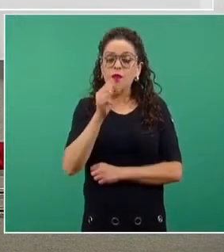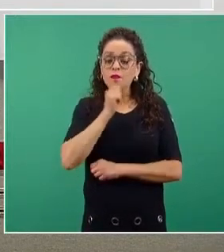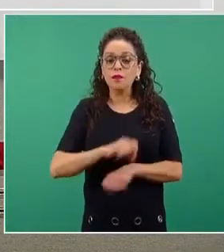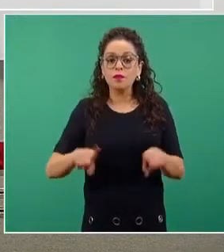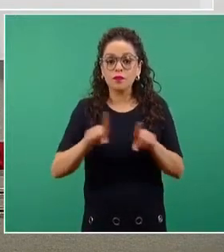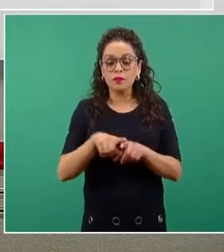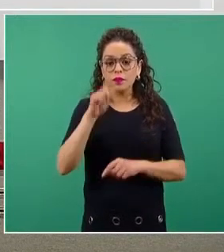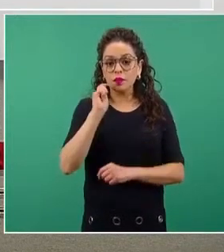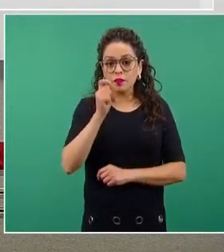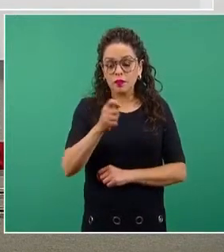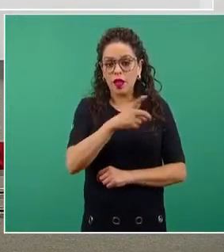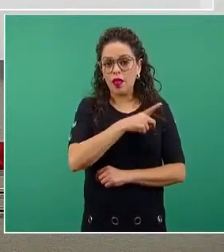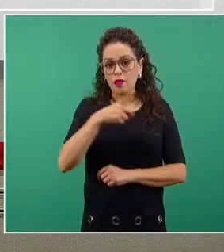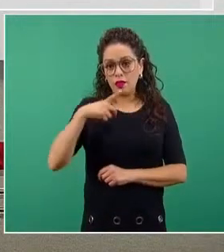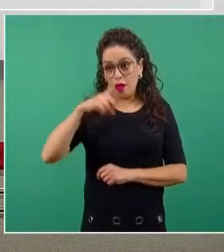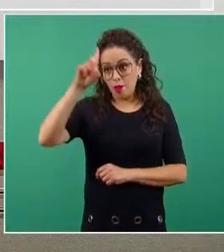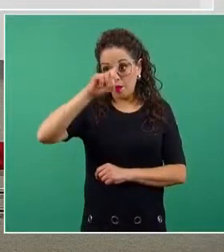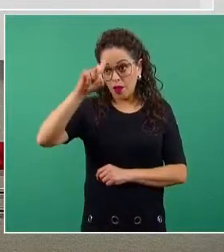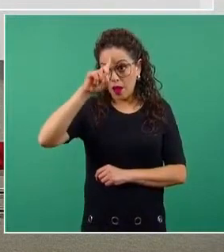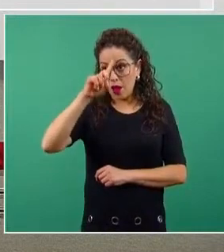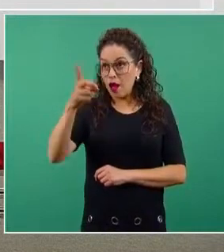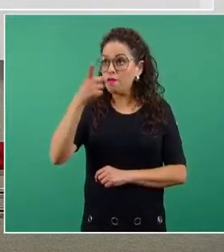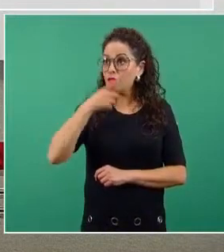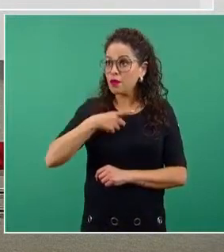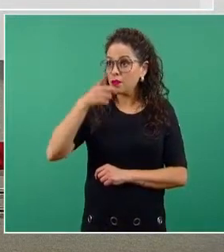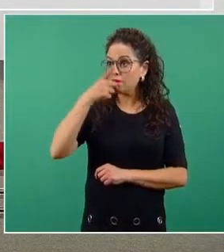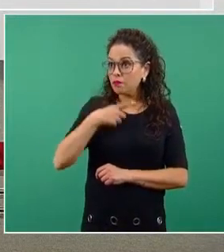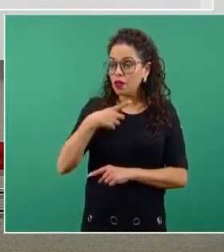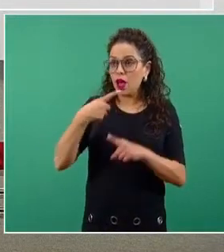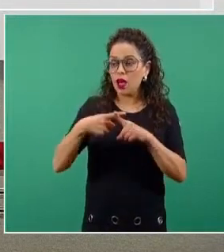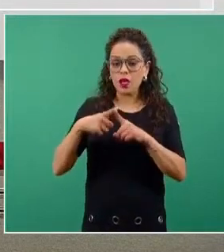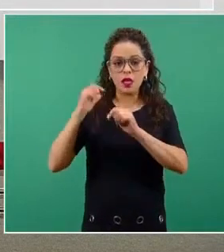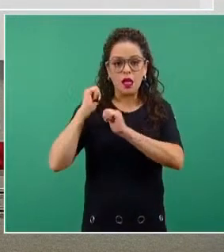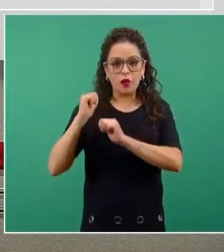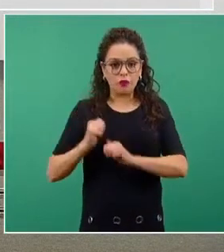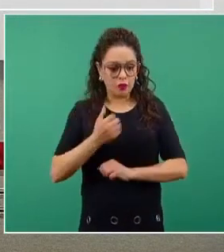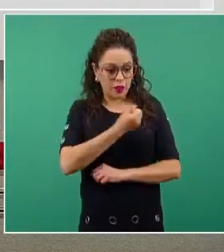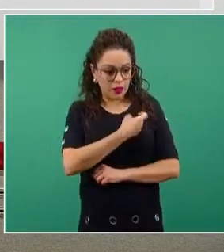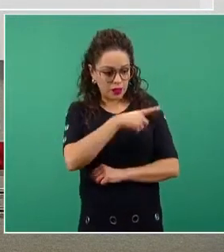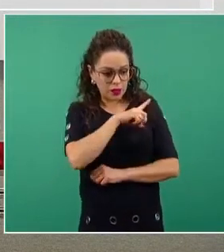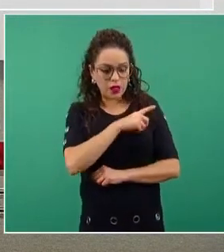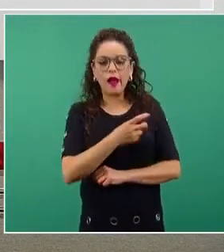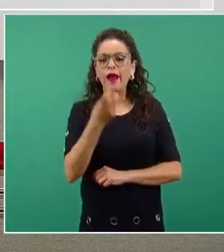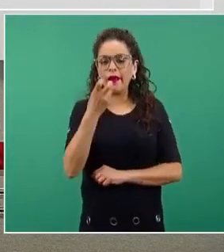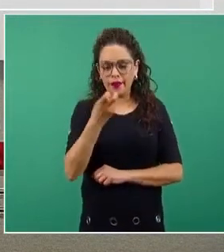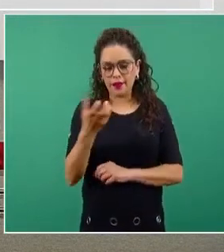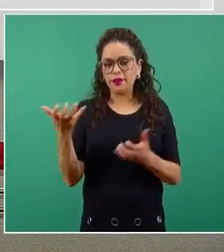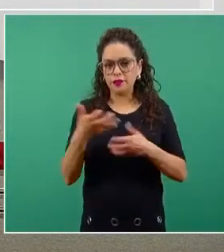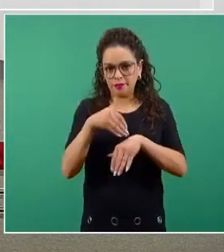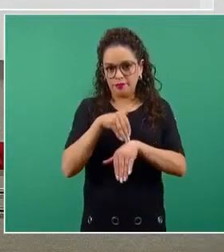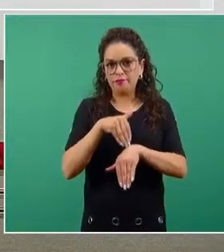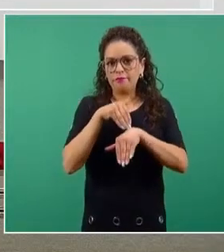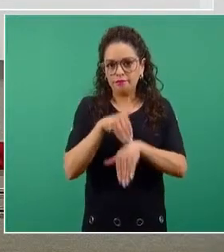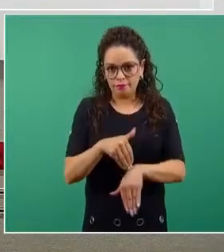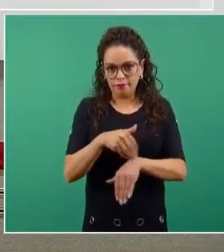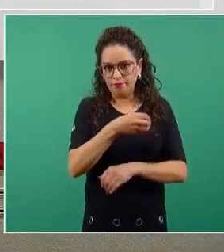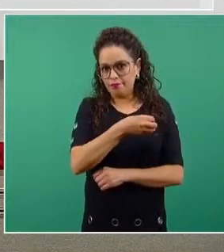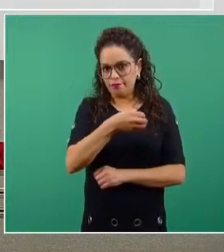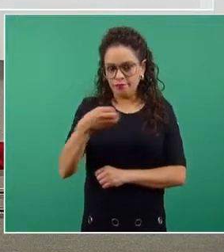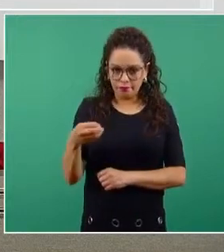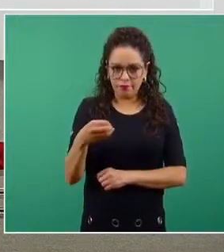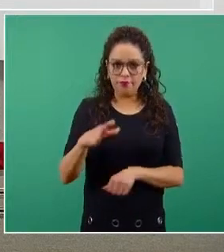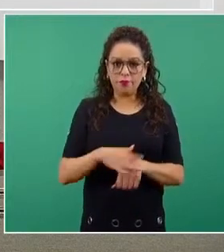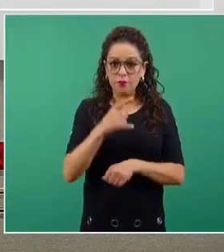las recomendaciones y las medidas que implementan las autoridades sanitarias, que tienen como objetivo protegernos de